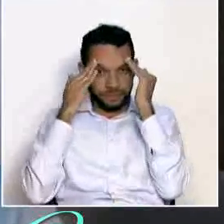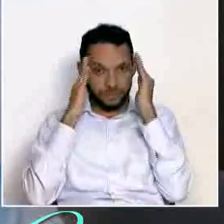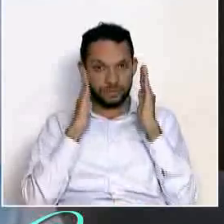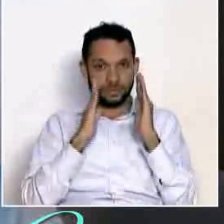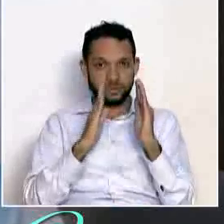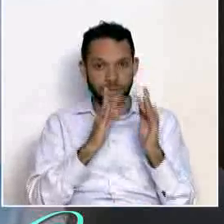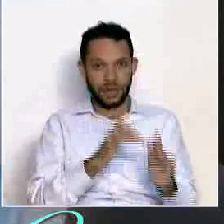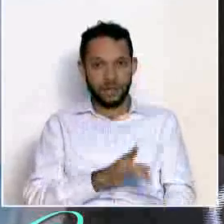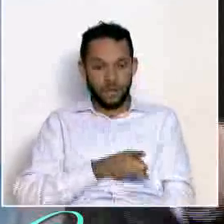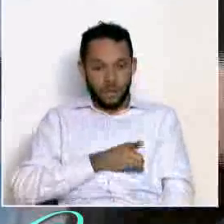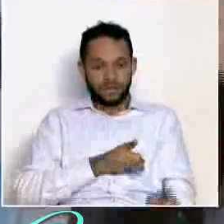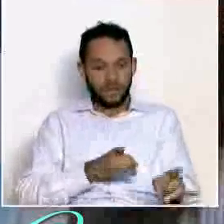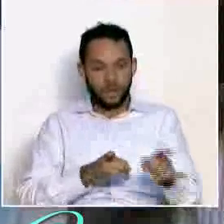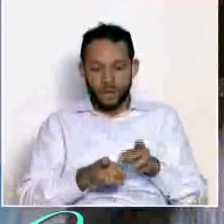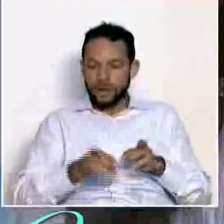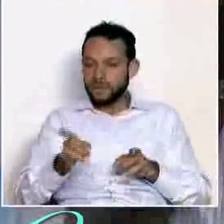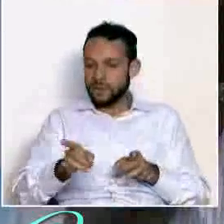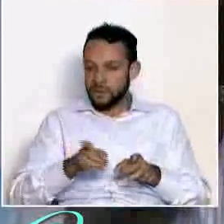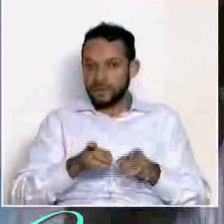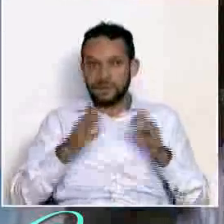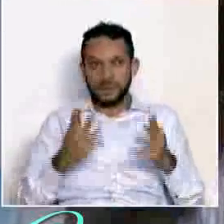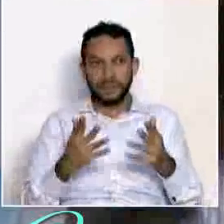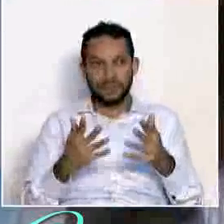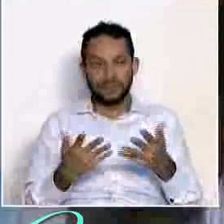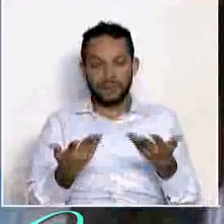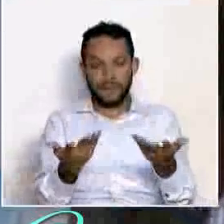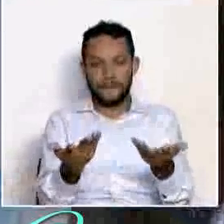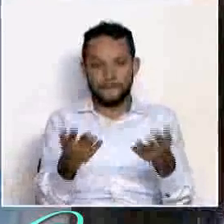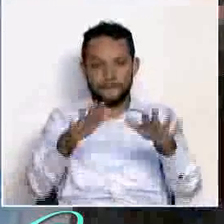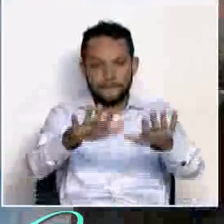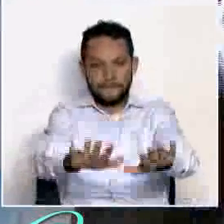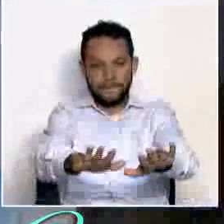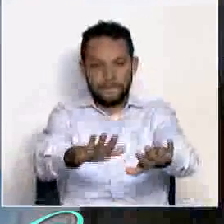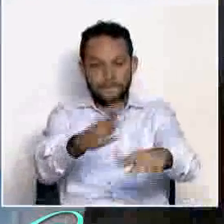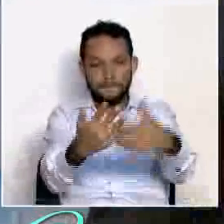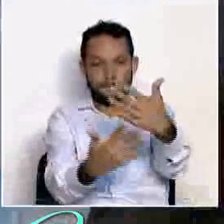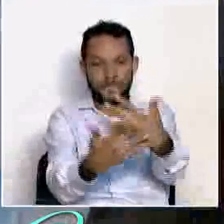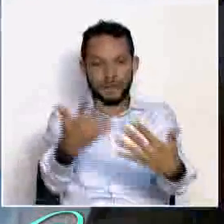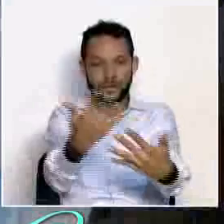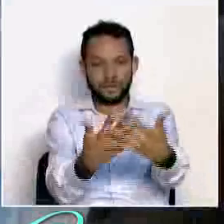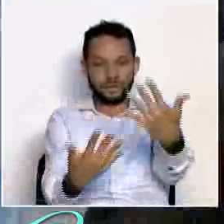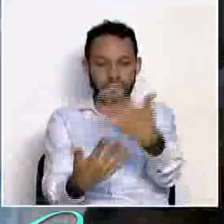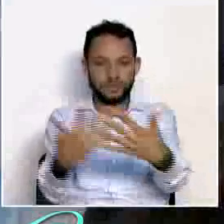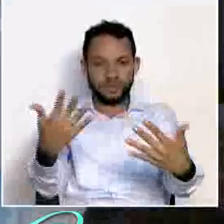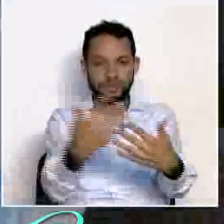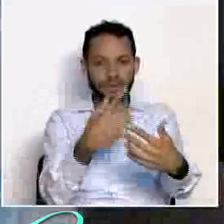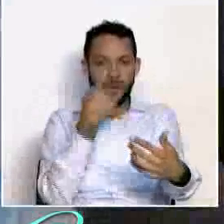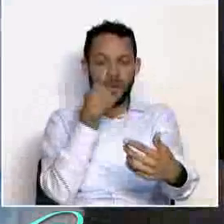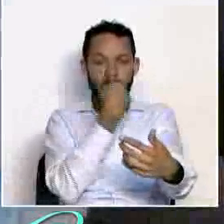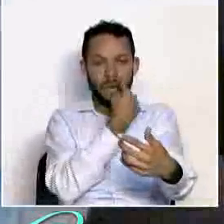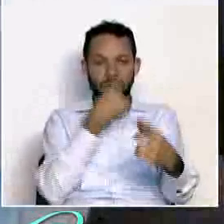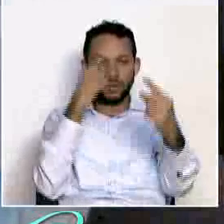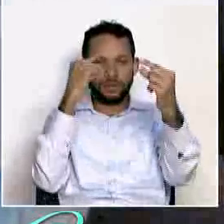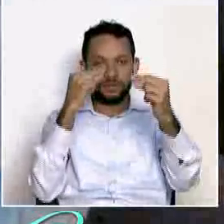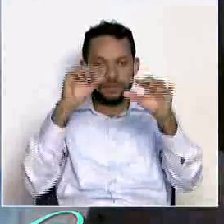sensibilidad. Ten la amabilidad de estirar tus brazos hacia el frente, las palmas hacia arriba, cierre los ojos, por